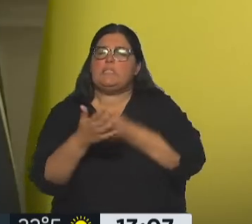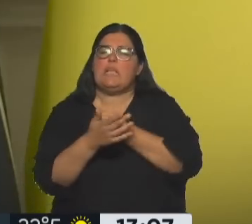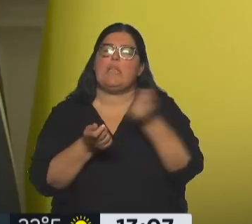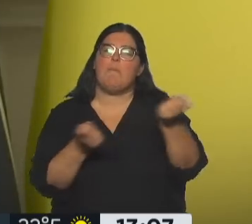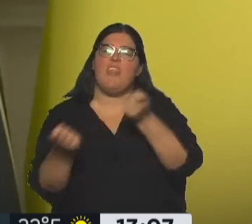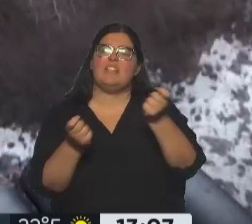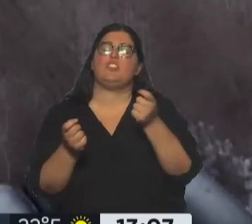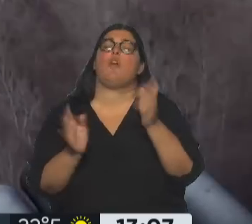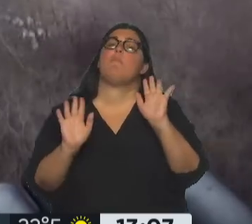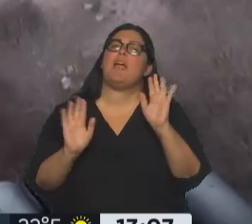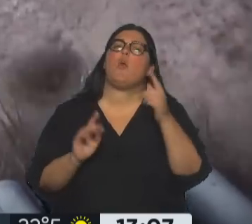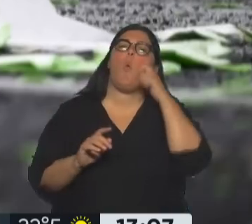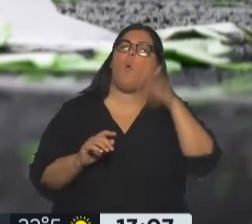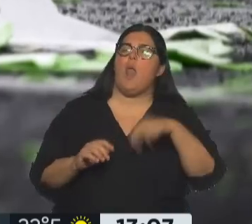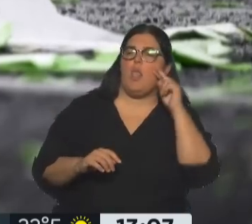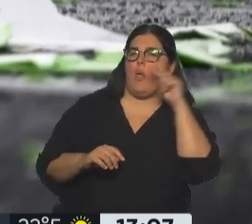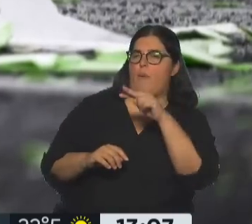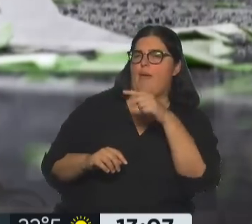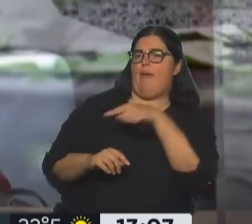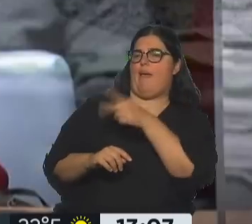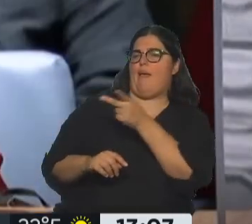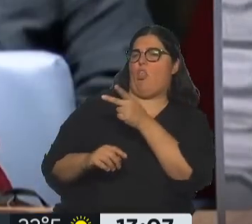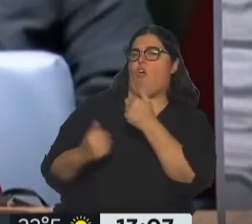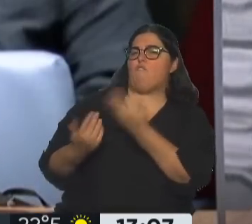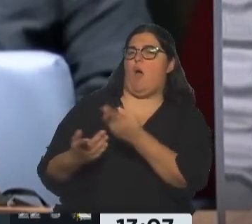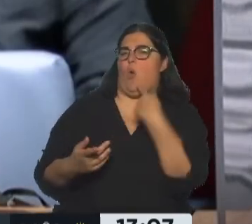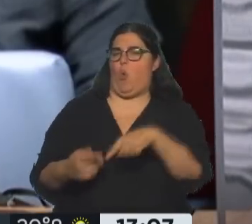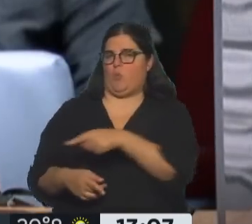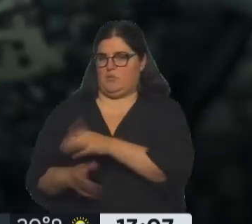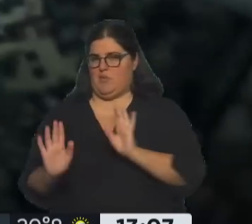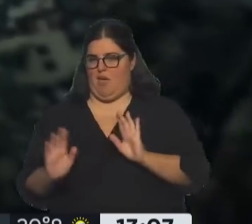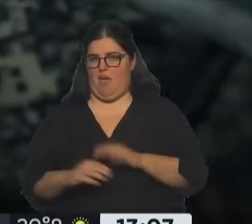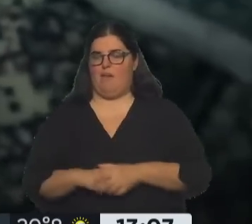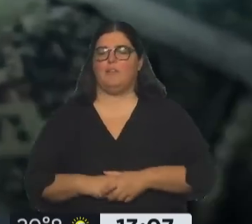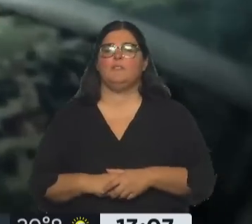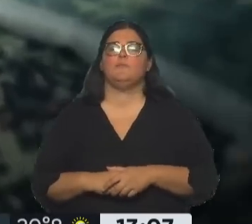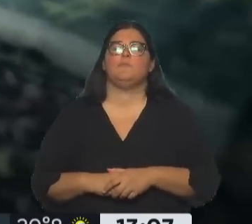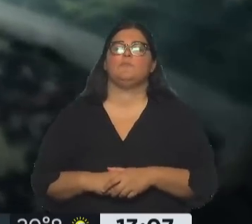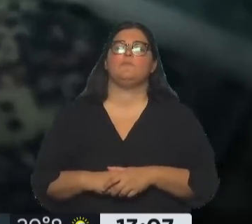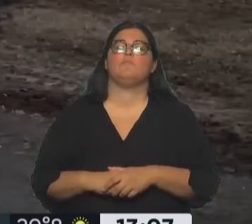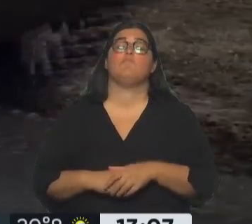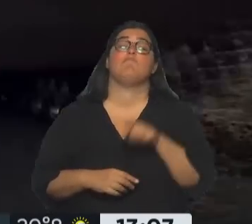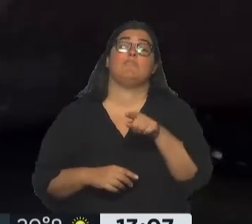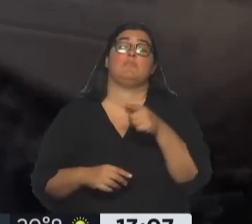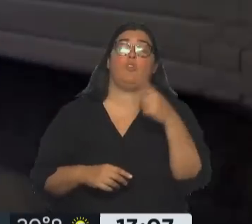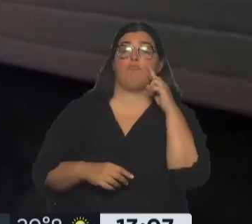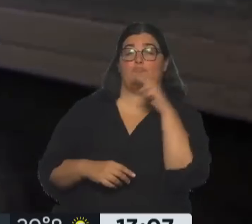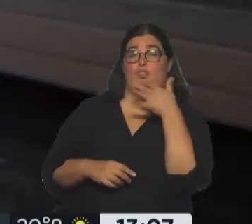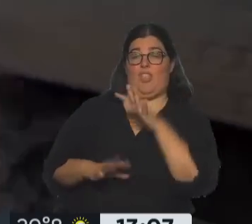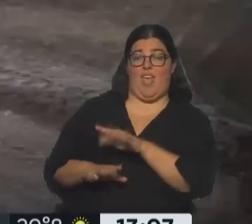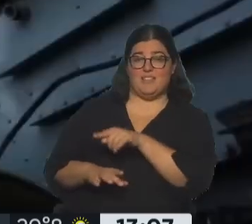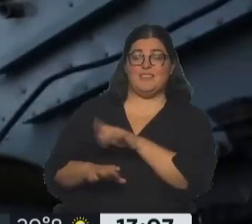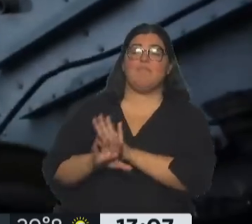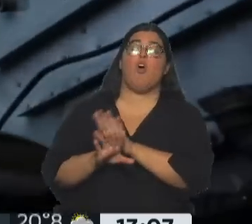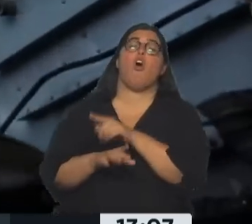por Occidente como parciales y proclives a Rusia. Esa interpretación derivada de los términos en los que se proponen